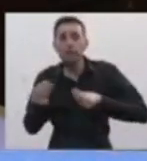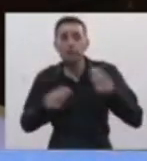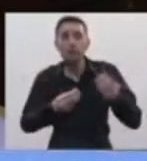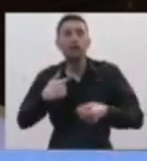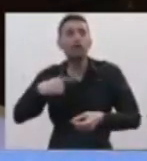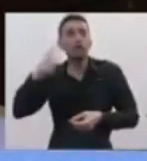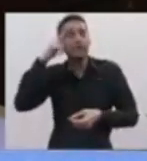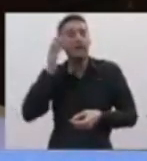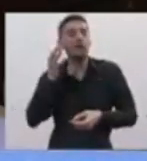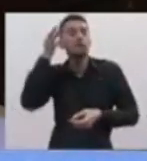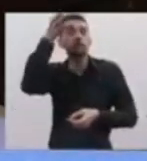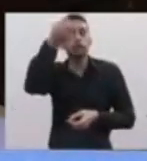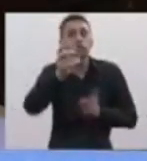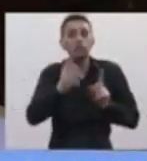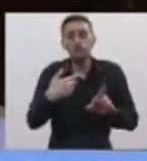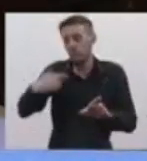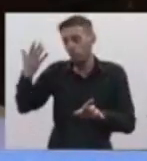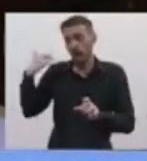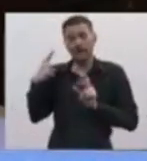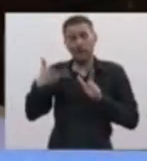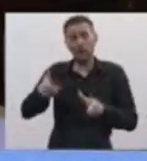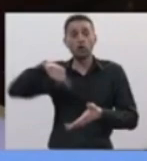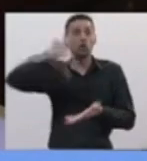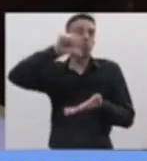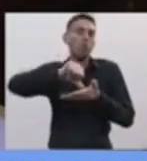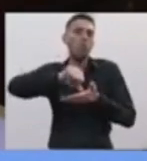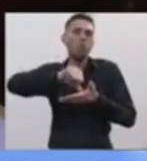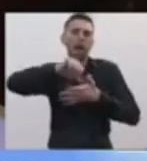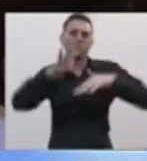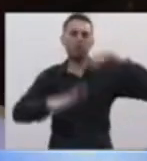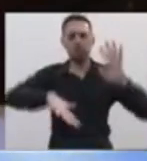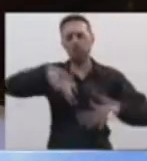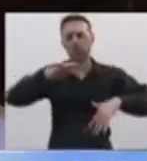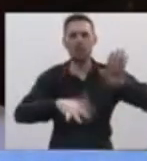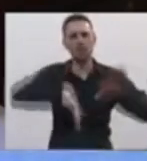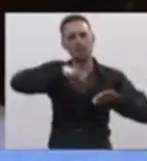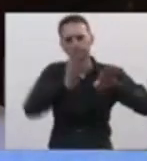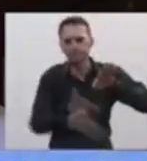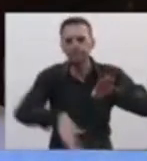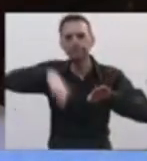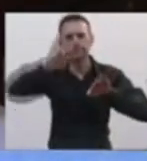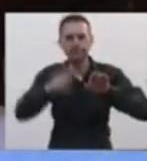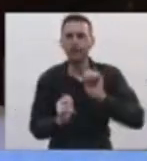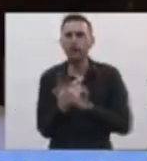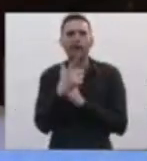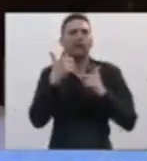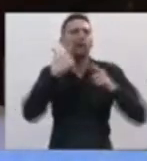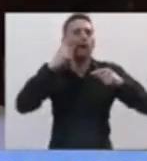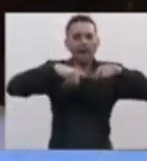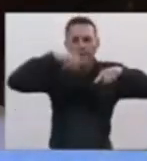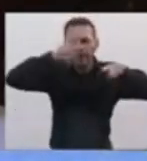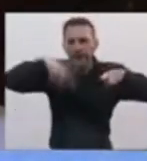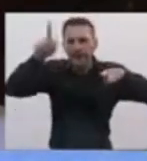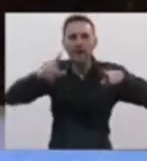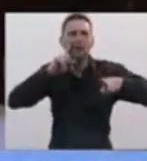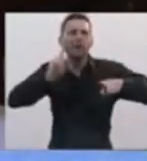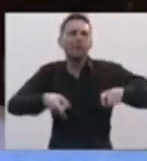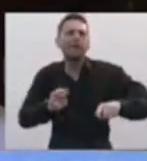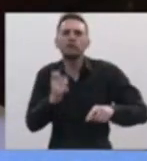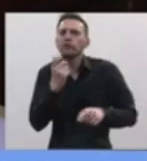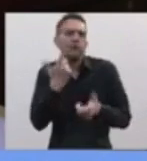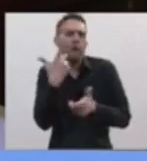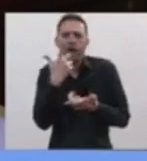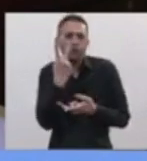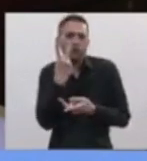mejor dicho del presupuesto como dije antes en un país volátil este es un presupuesto que no contiene ningún análisis de riesgos no hay dos variables